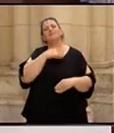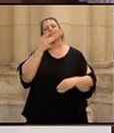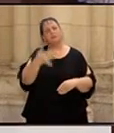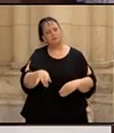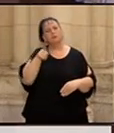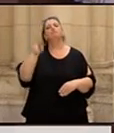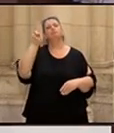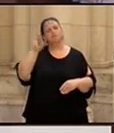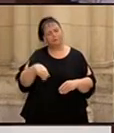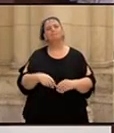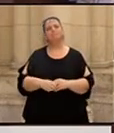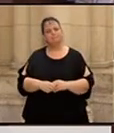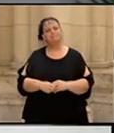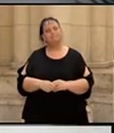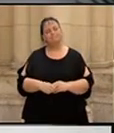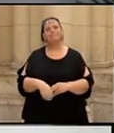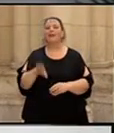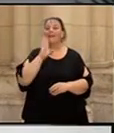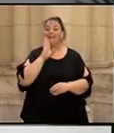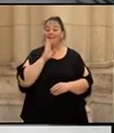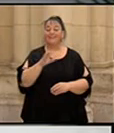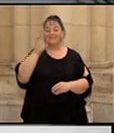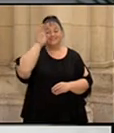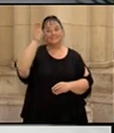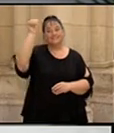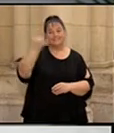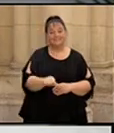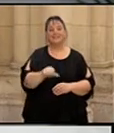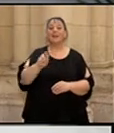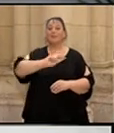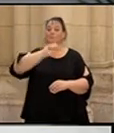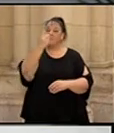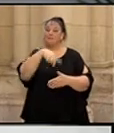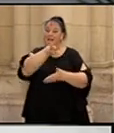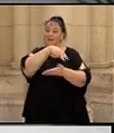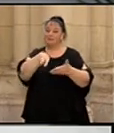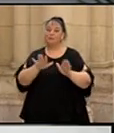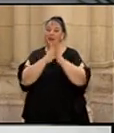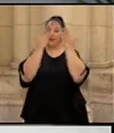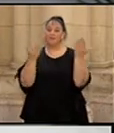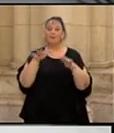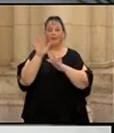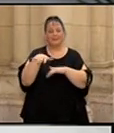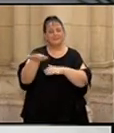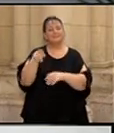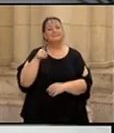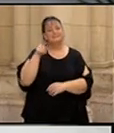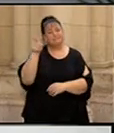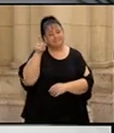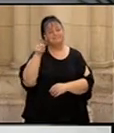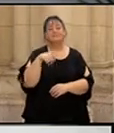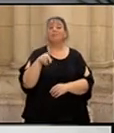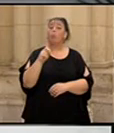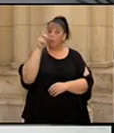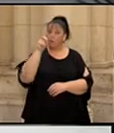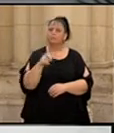misericordioso. Hemos escuchado la primera lectura del libro del Éxodo. Es un Dios